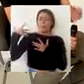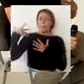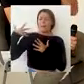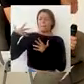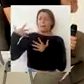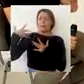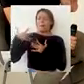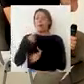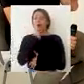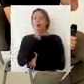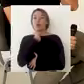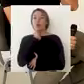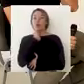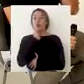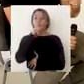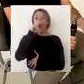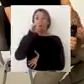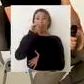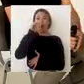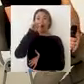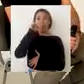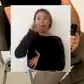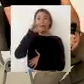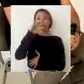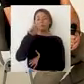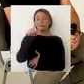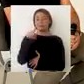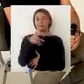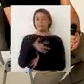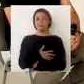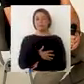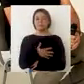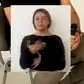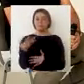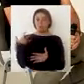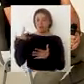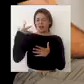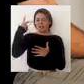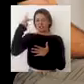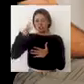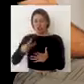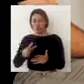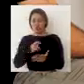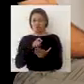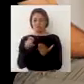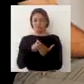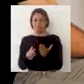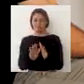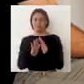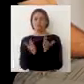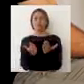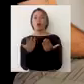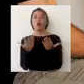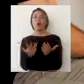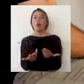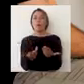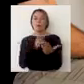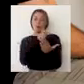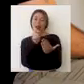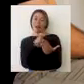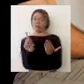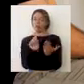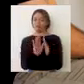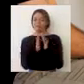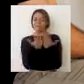que entendamos por cómic, toda narración gráfica, ¿cierto? Toda narración que incluya dibujos, pues puede ser considerada